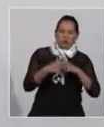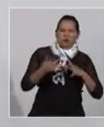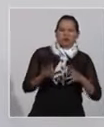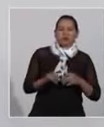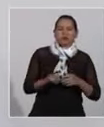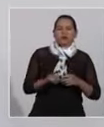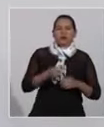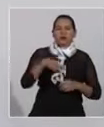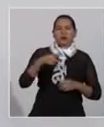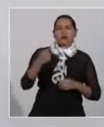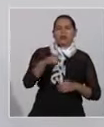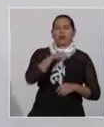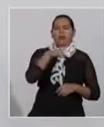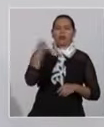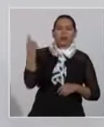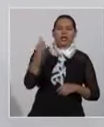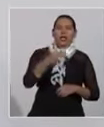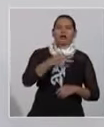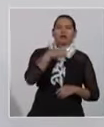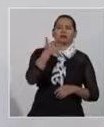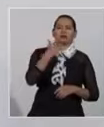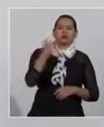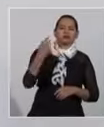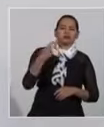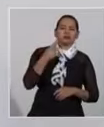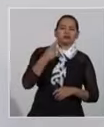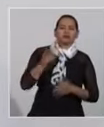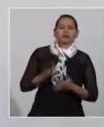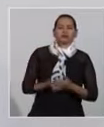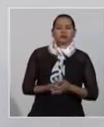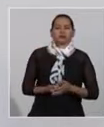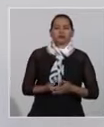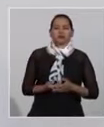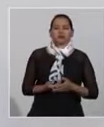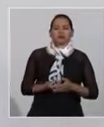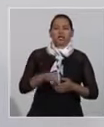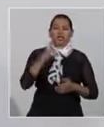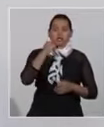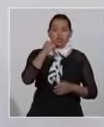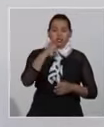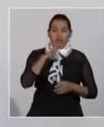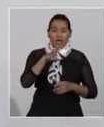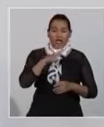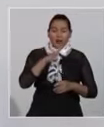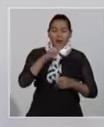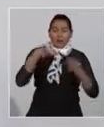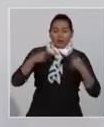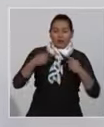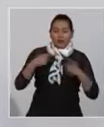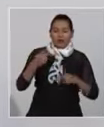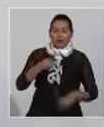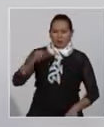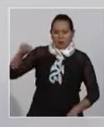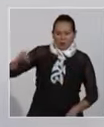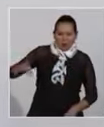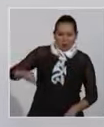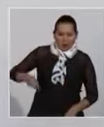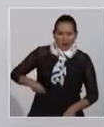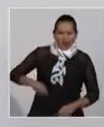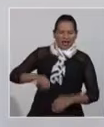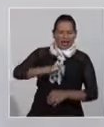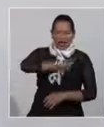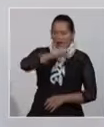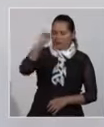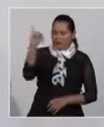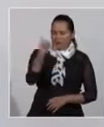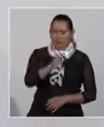a servidores públicos corruptos. Quien haya sido declarado culpable por actos de corrupción, nunca más va a trabajar en el gobierno del Estado de Puebla. Y en